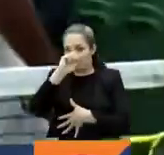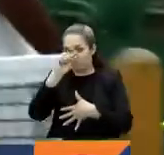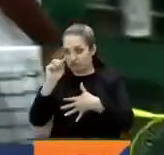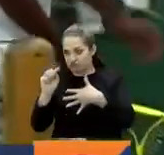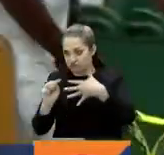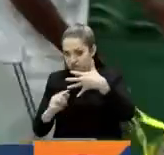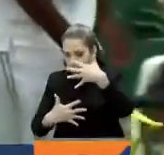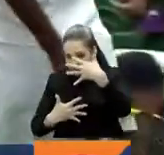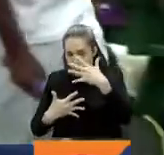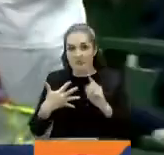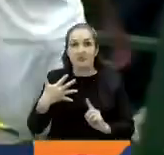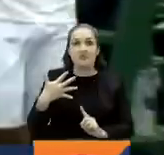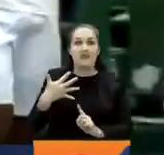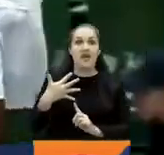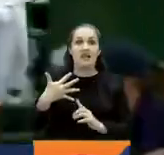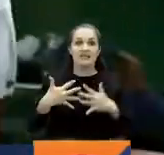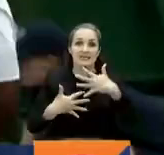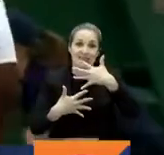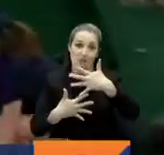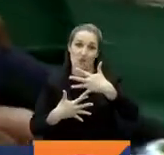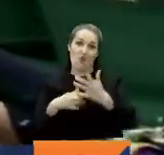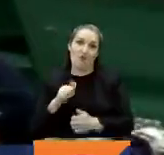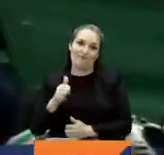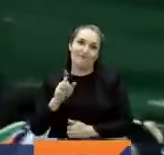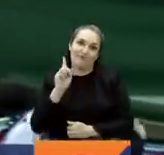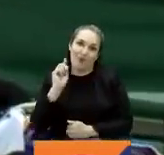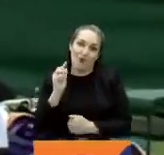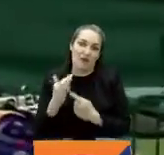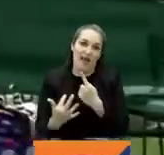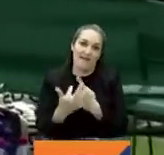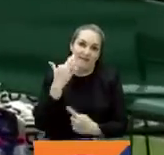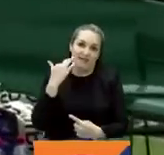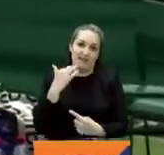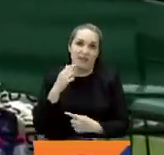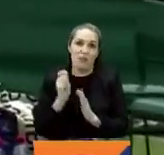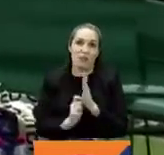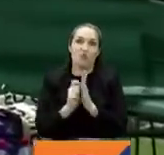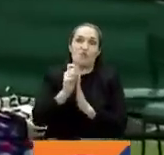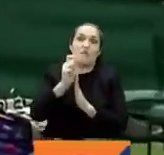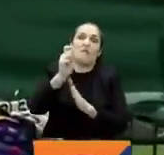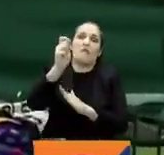en la clasificación debido a esta derrota.